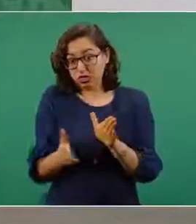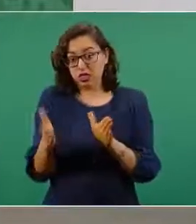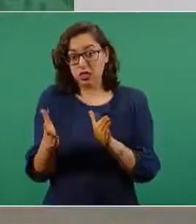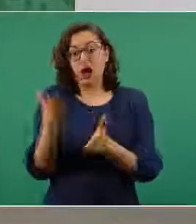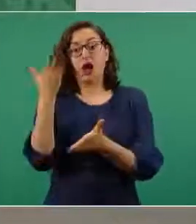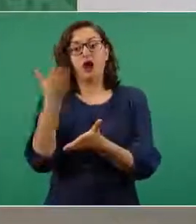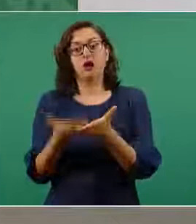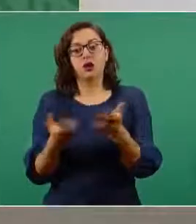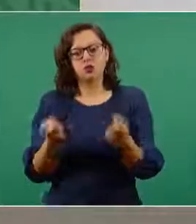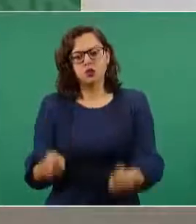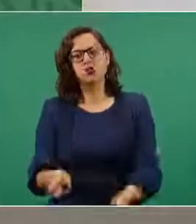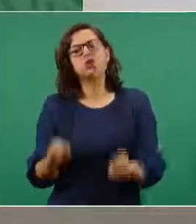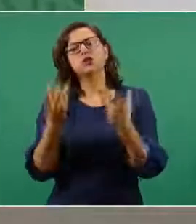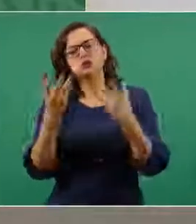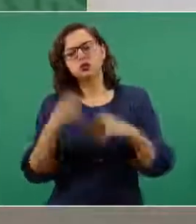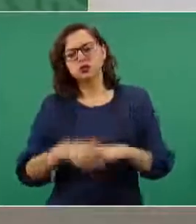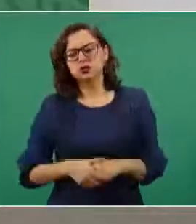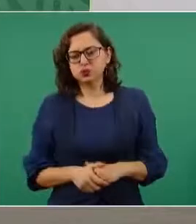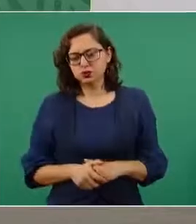hay